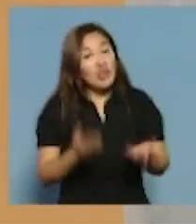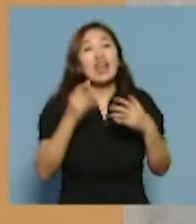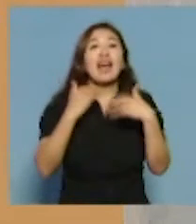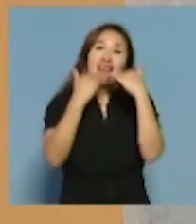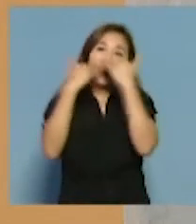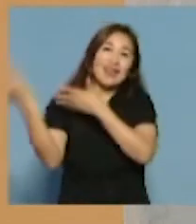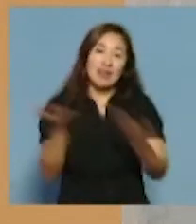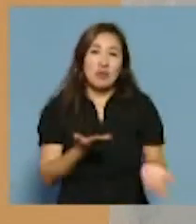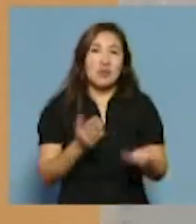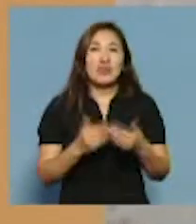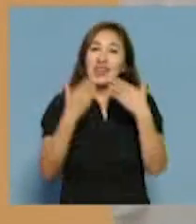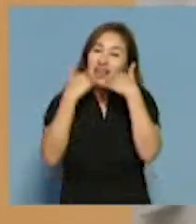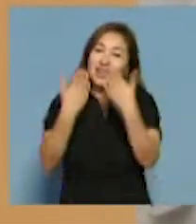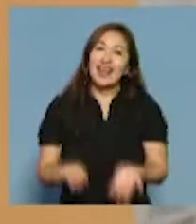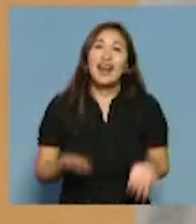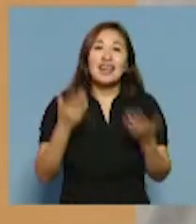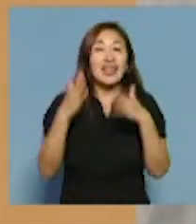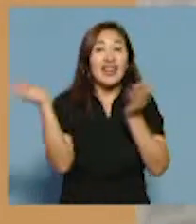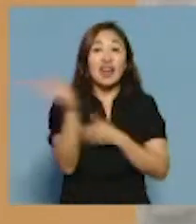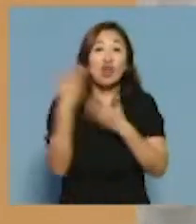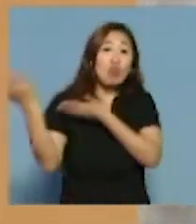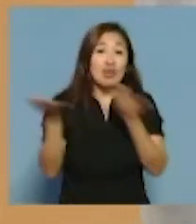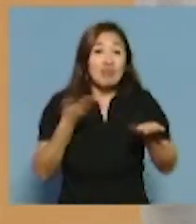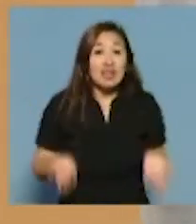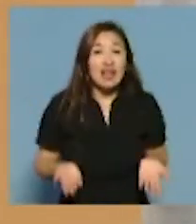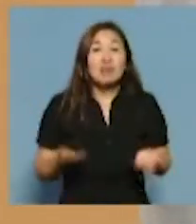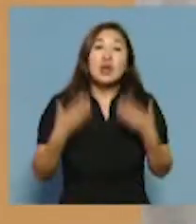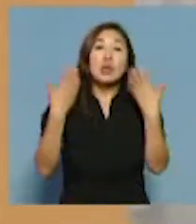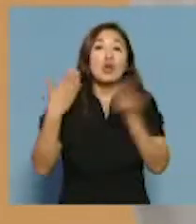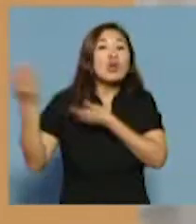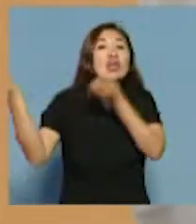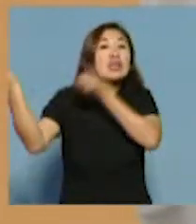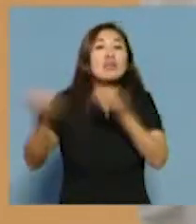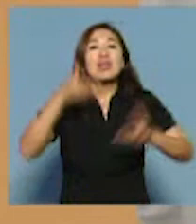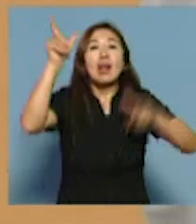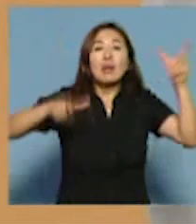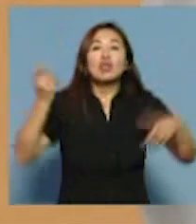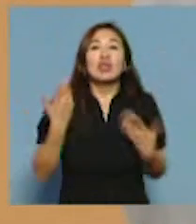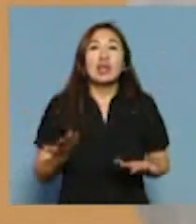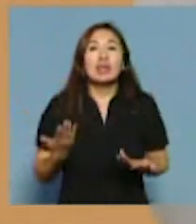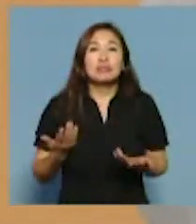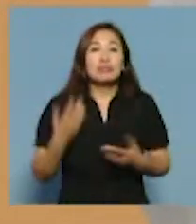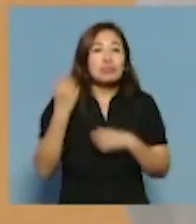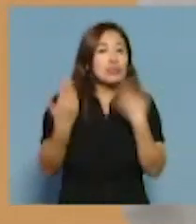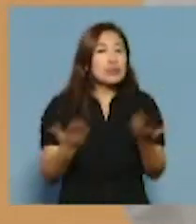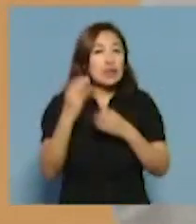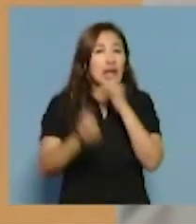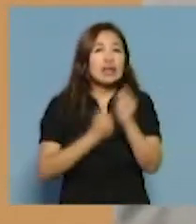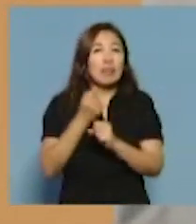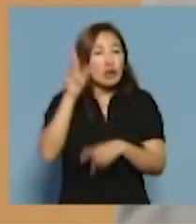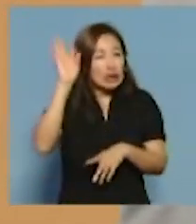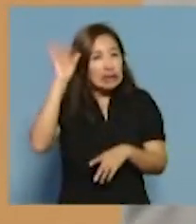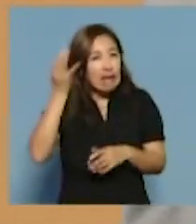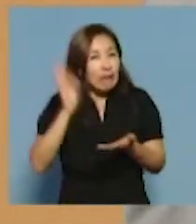bueno gracias por venir bueno muchísimas gracias a ustedes por la invitación y bueno invitar a toda la gente que está por ahí tenga algunos